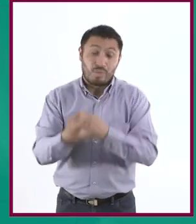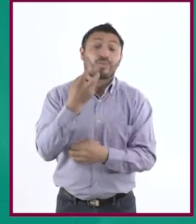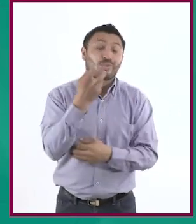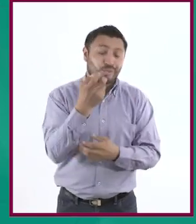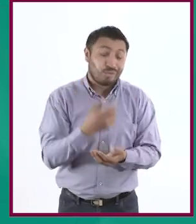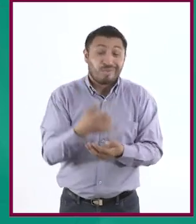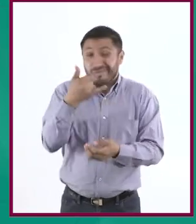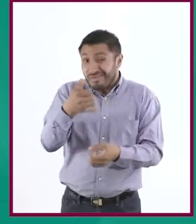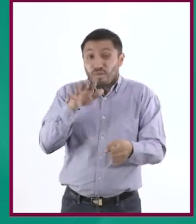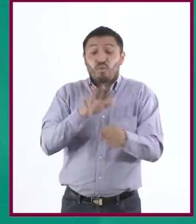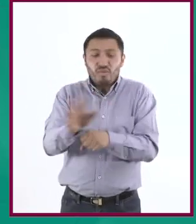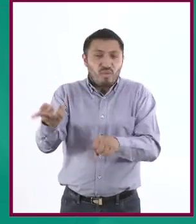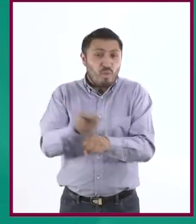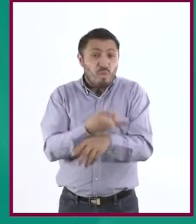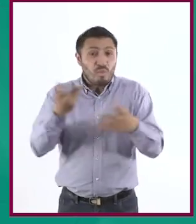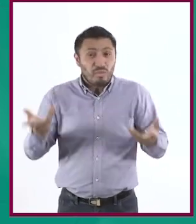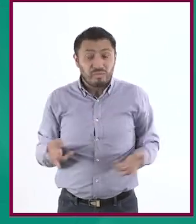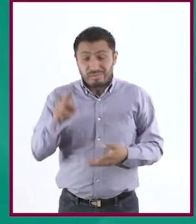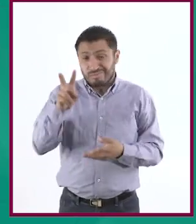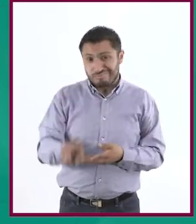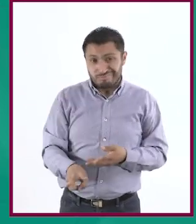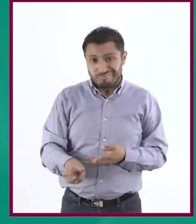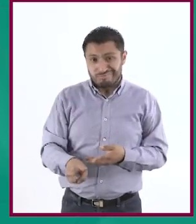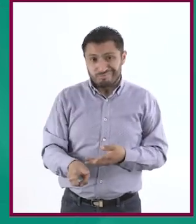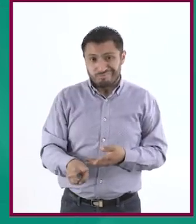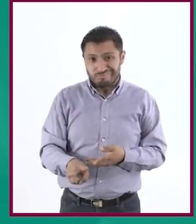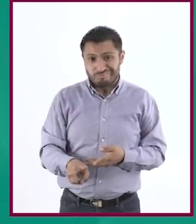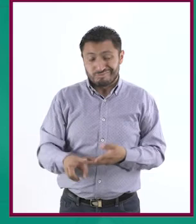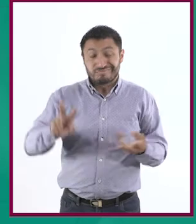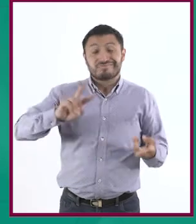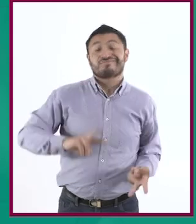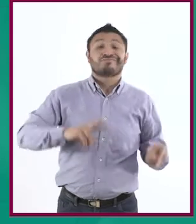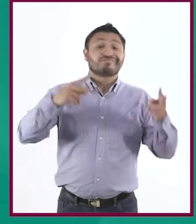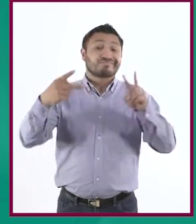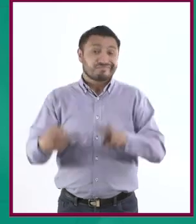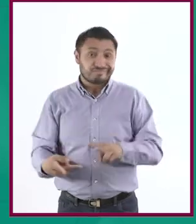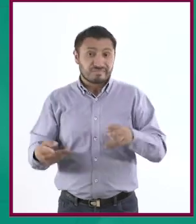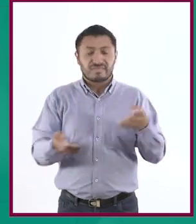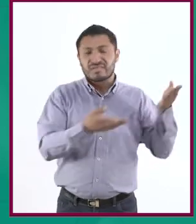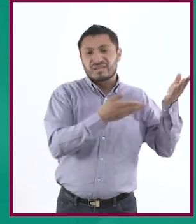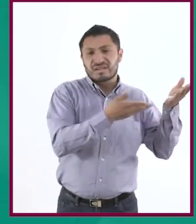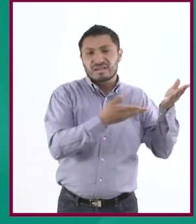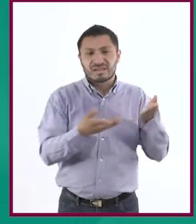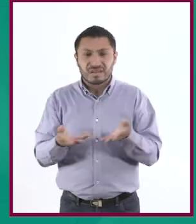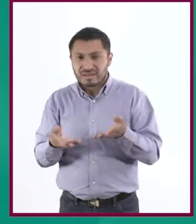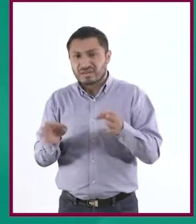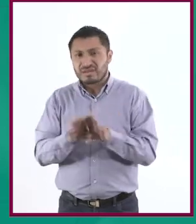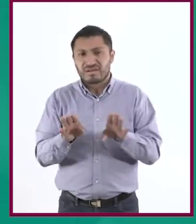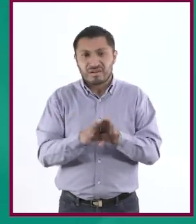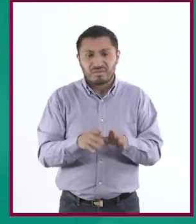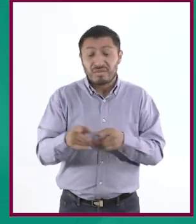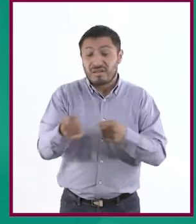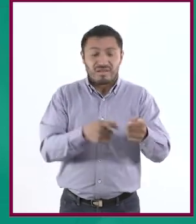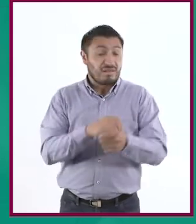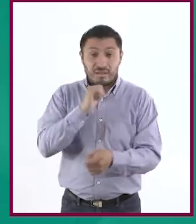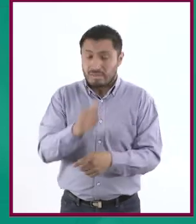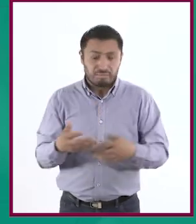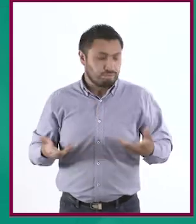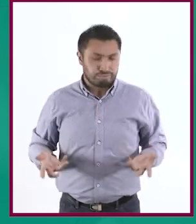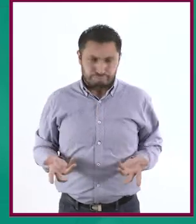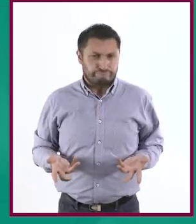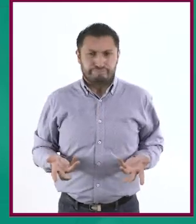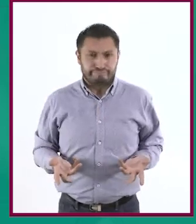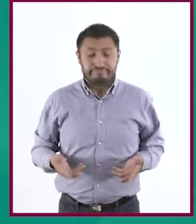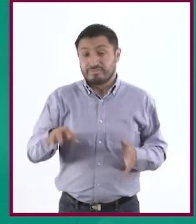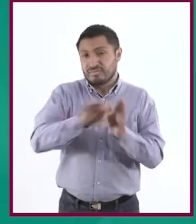lo que está sucediendo en realidad es lo contrario, o sea, llegan sin mucho control. Por